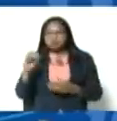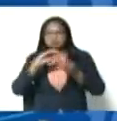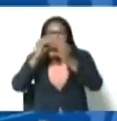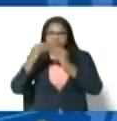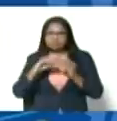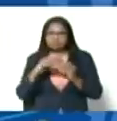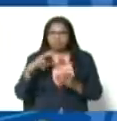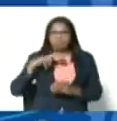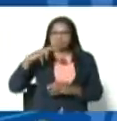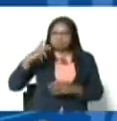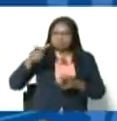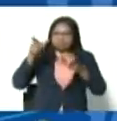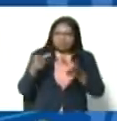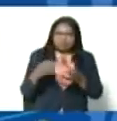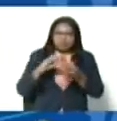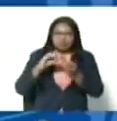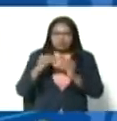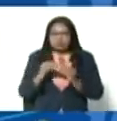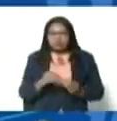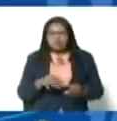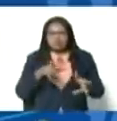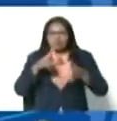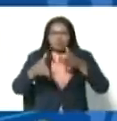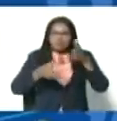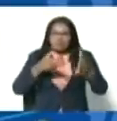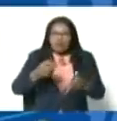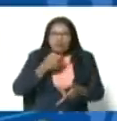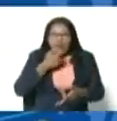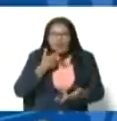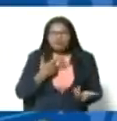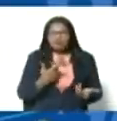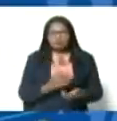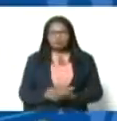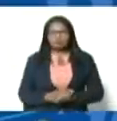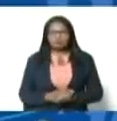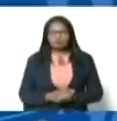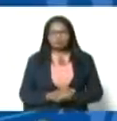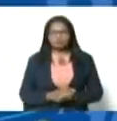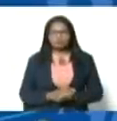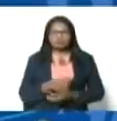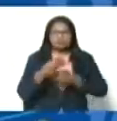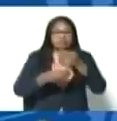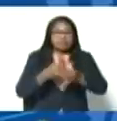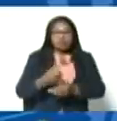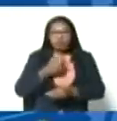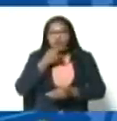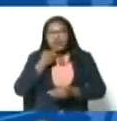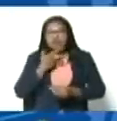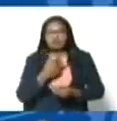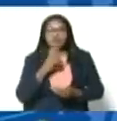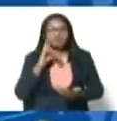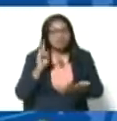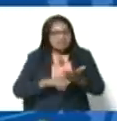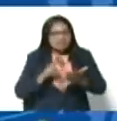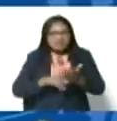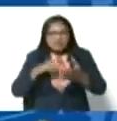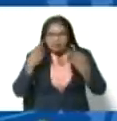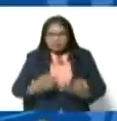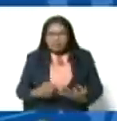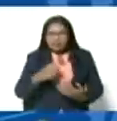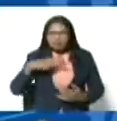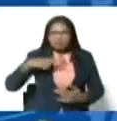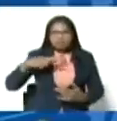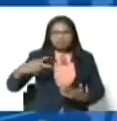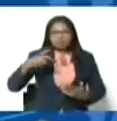bonito, chicos, bien bonito. Todo tiene que ser además bien hecho y todo tiene que quedar bonito. Todo tiene que quedar